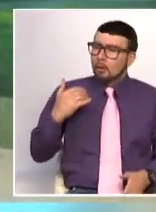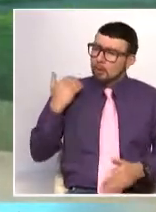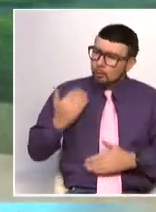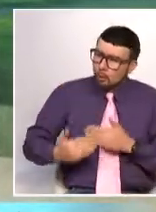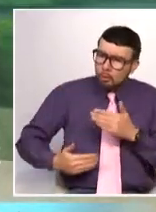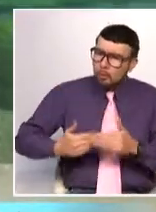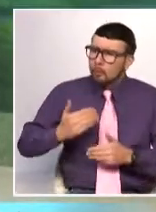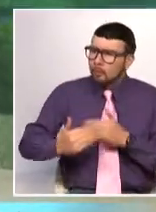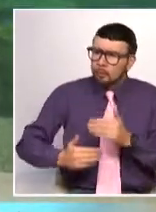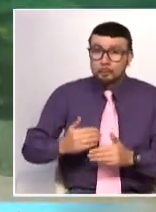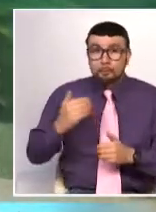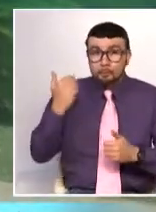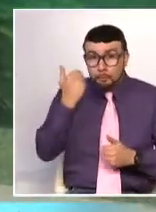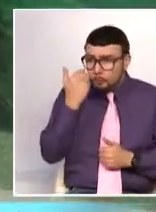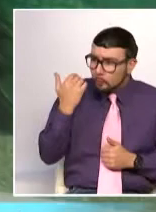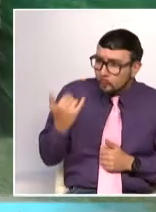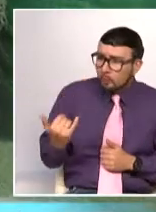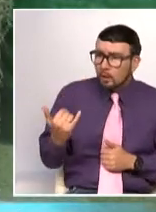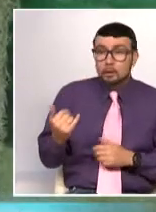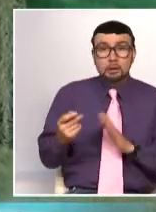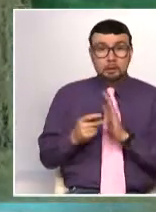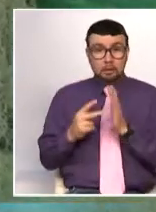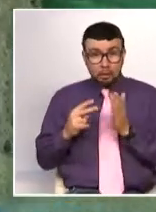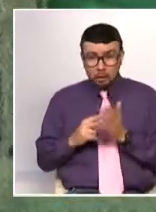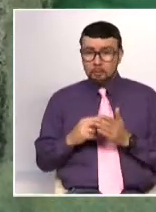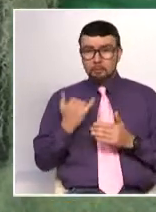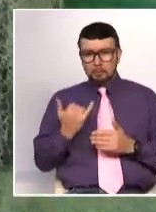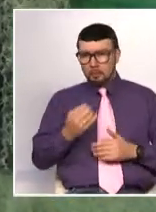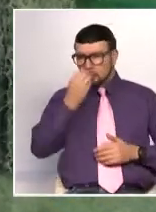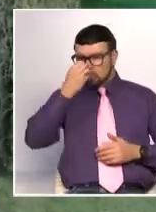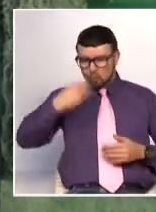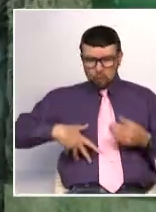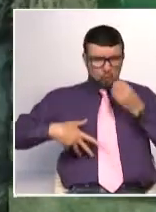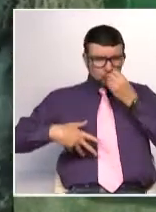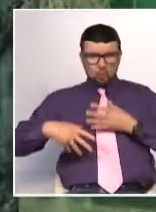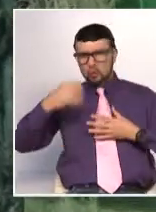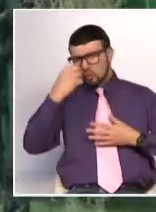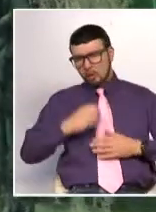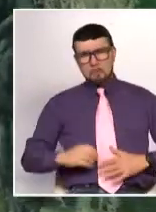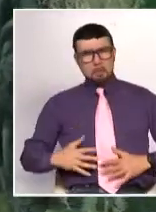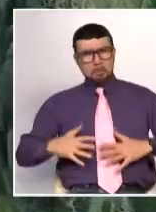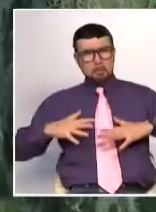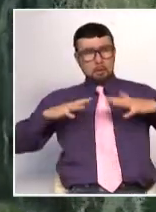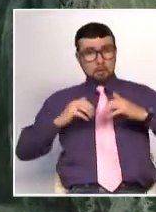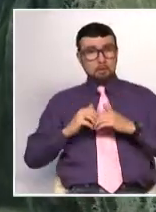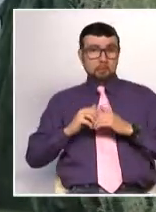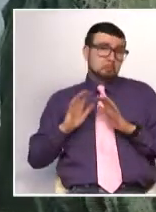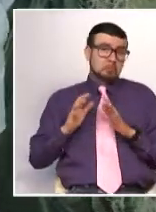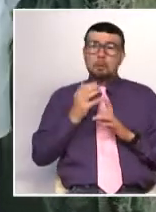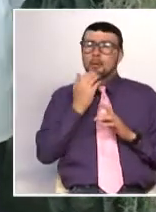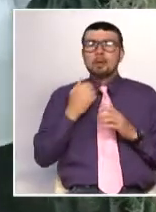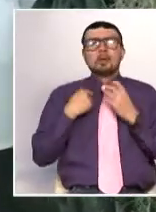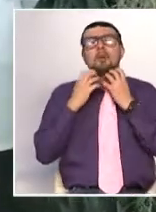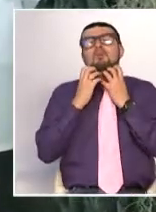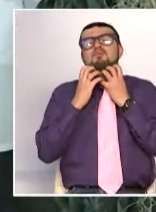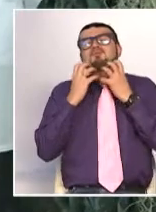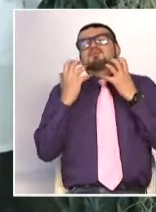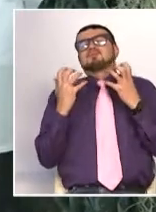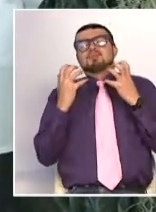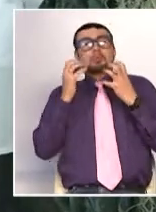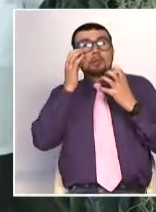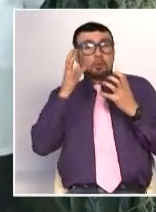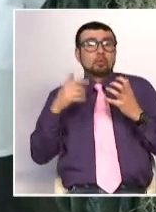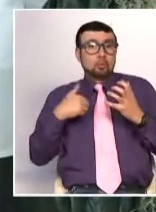enfermedad por un proceso de intoxicación si yo puedo estar haciendo amigdalitis puedo tener muchos dolores